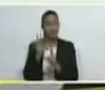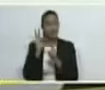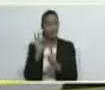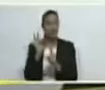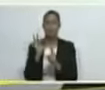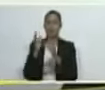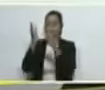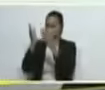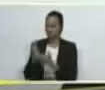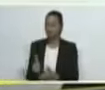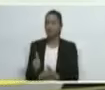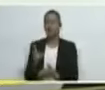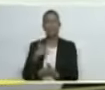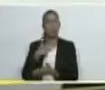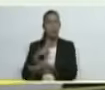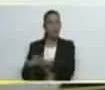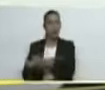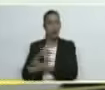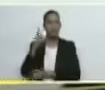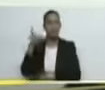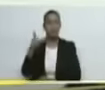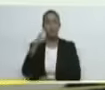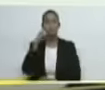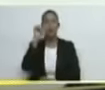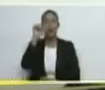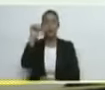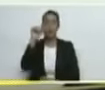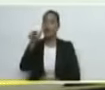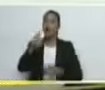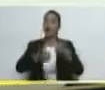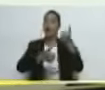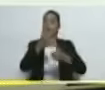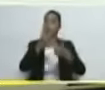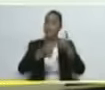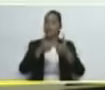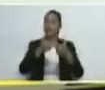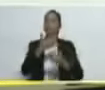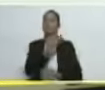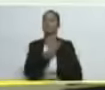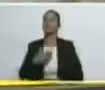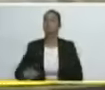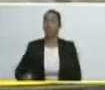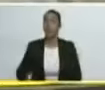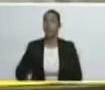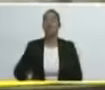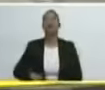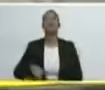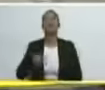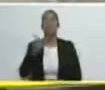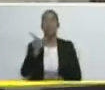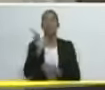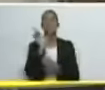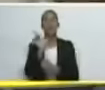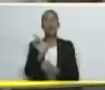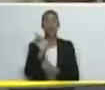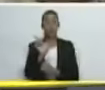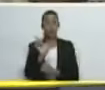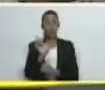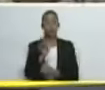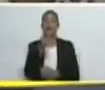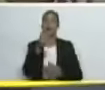Maduro Moros, candidato presidencial del Partido Socialista Unido de Venezuela, candidato presidencial de los